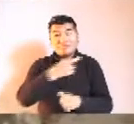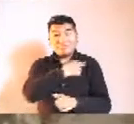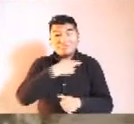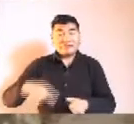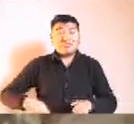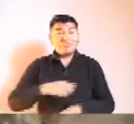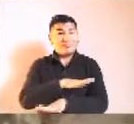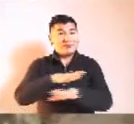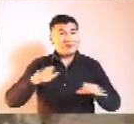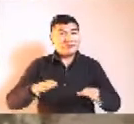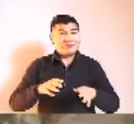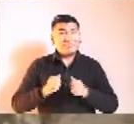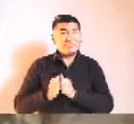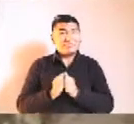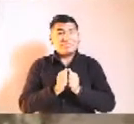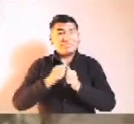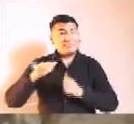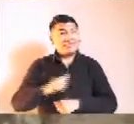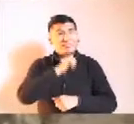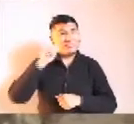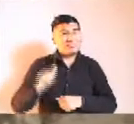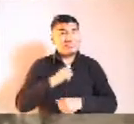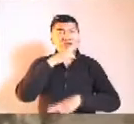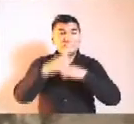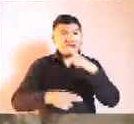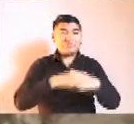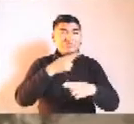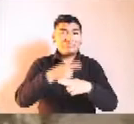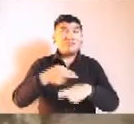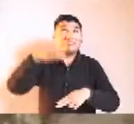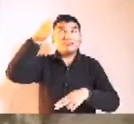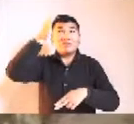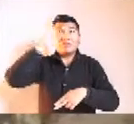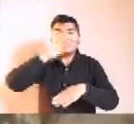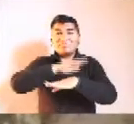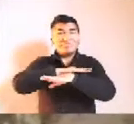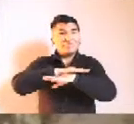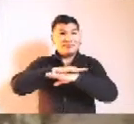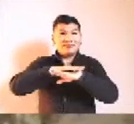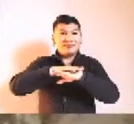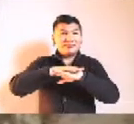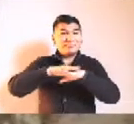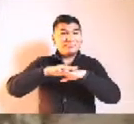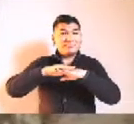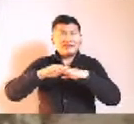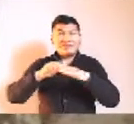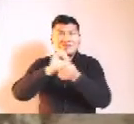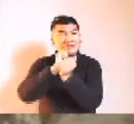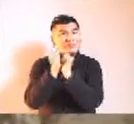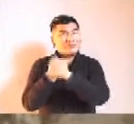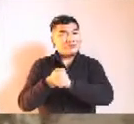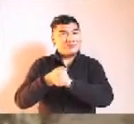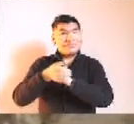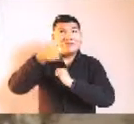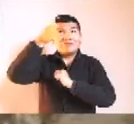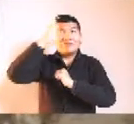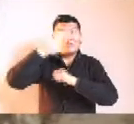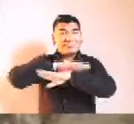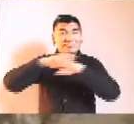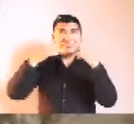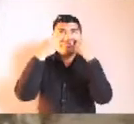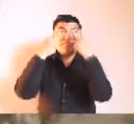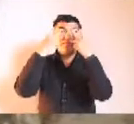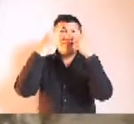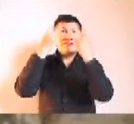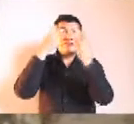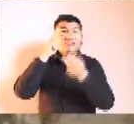eterno y universal, al Dios incorruptible, invisible y único honor y gloria